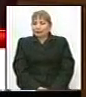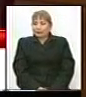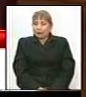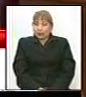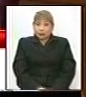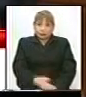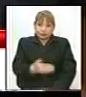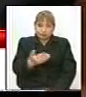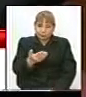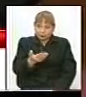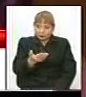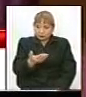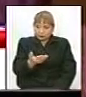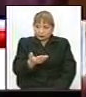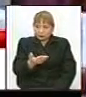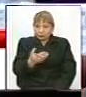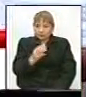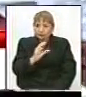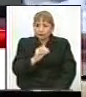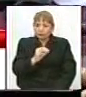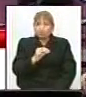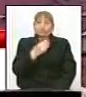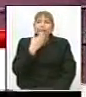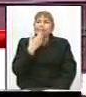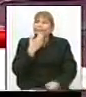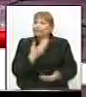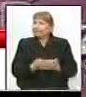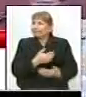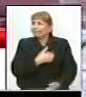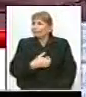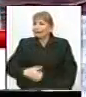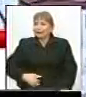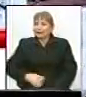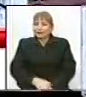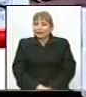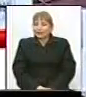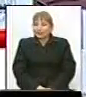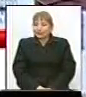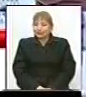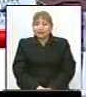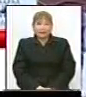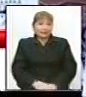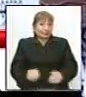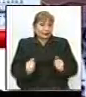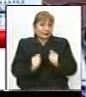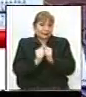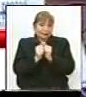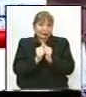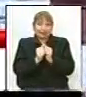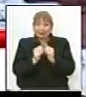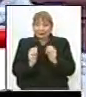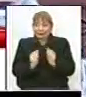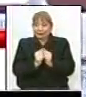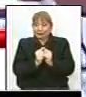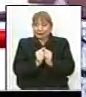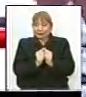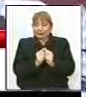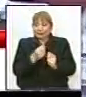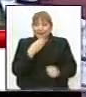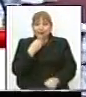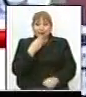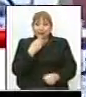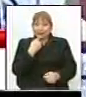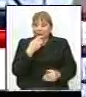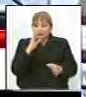interrupción tiene la palabra el congresista Acuña. Gracias, presidente. Gracias, colega. para acompañar lo que dice el congresista Müller, obviamente, mira,